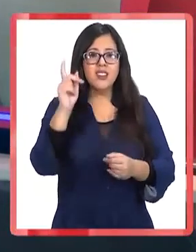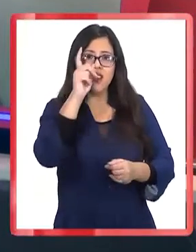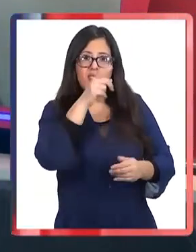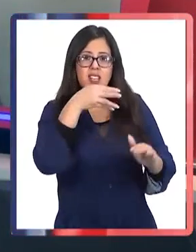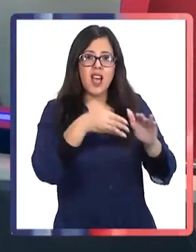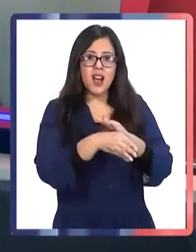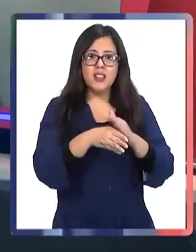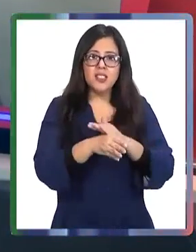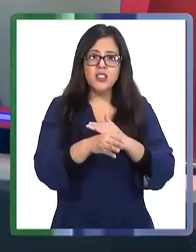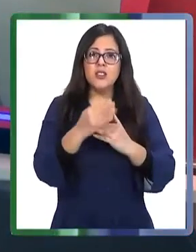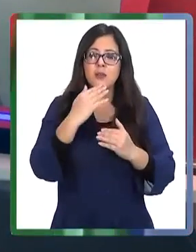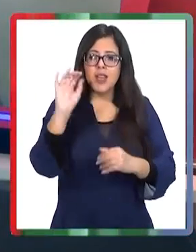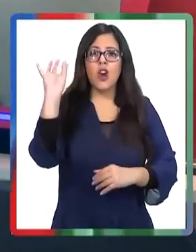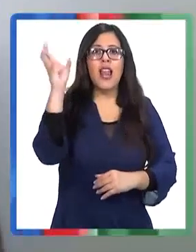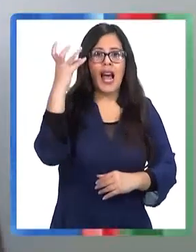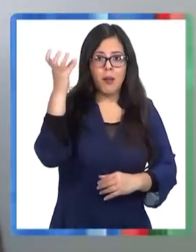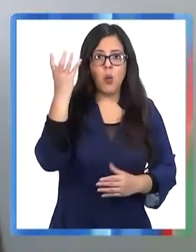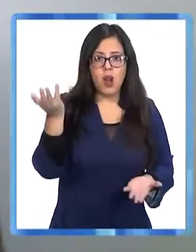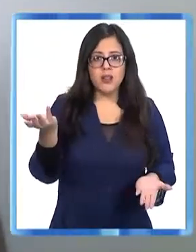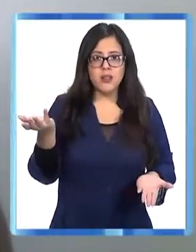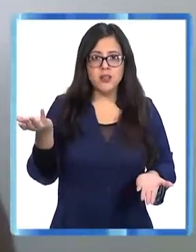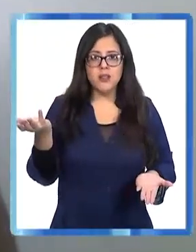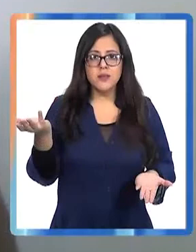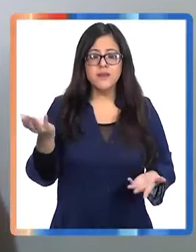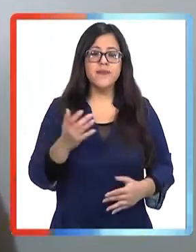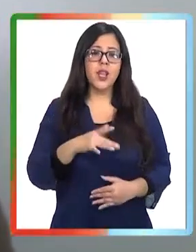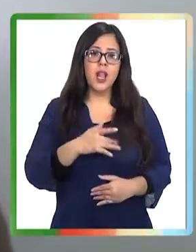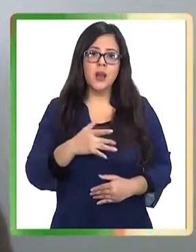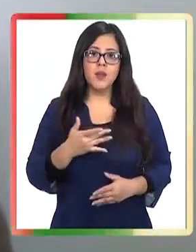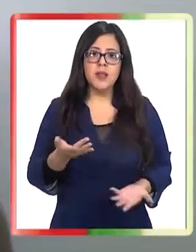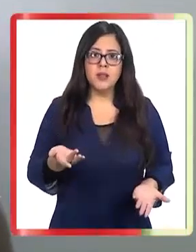de difícil acceso inclusive con nuestras ambulancias.